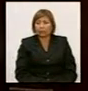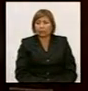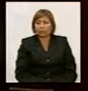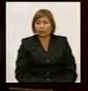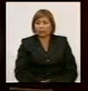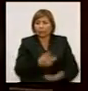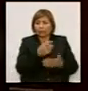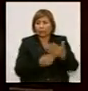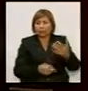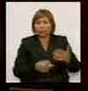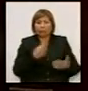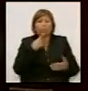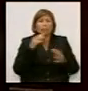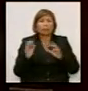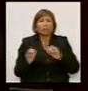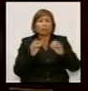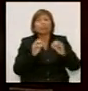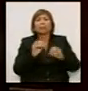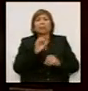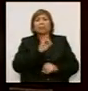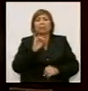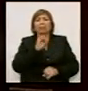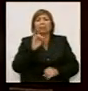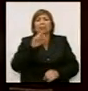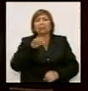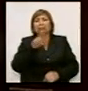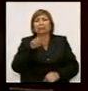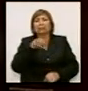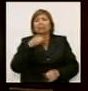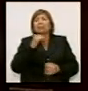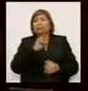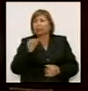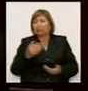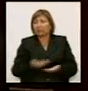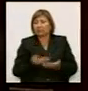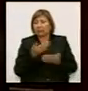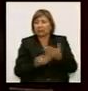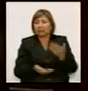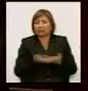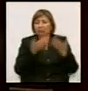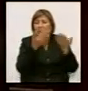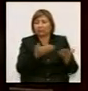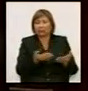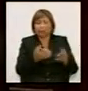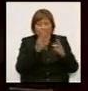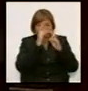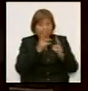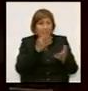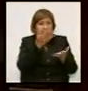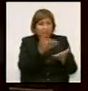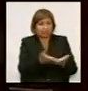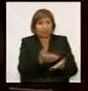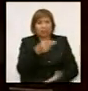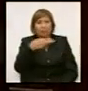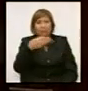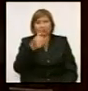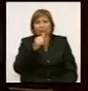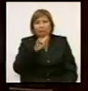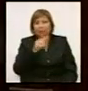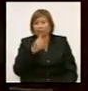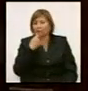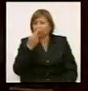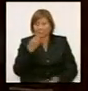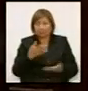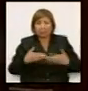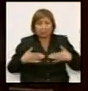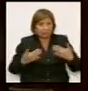¿Qué cosa ha movido a la izquierda para que Ledez Manoc decline la oferta de Haya y para